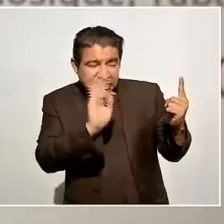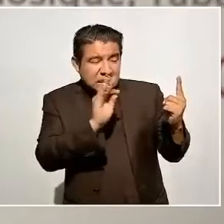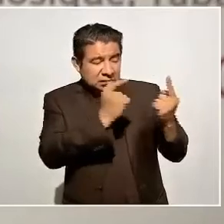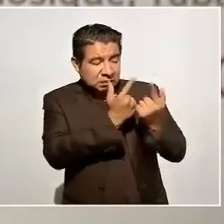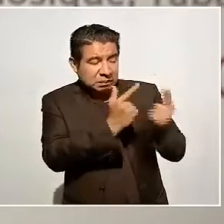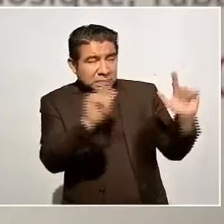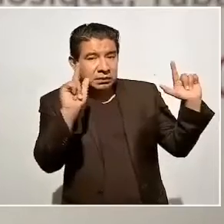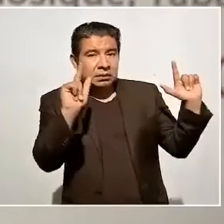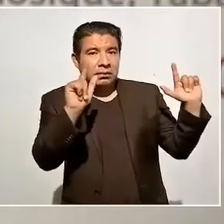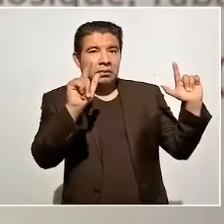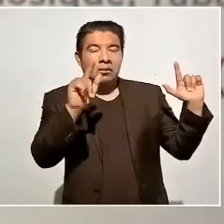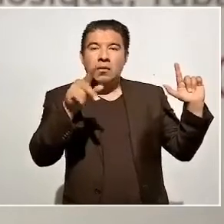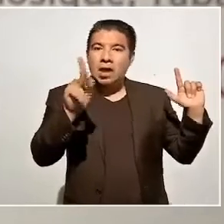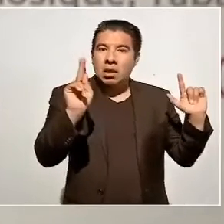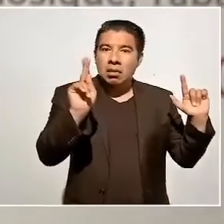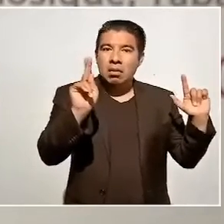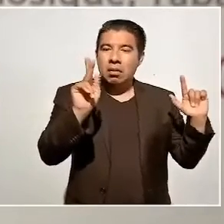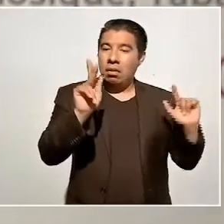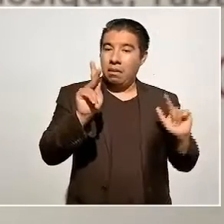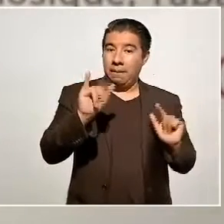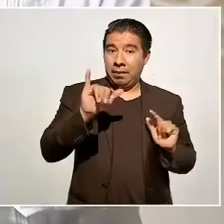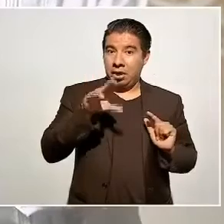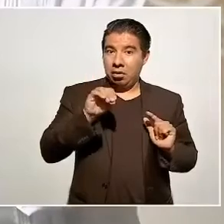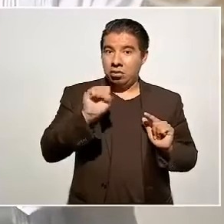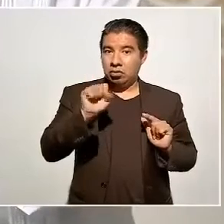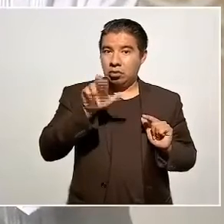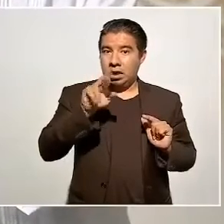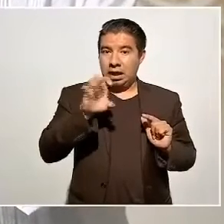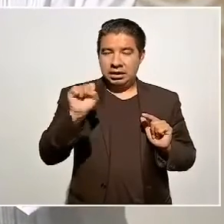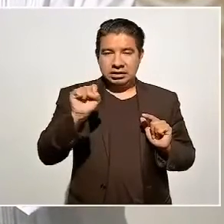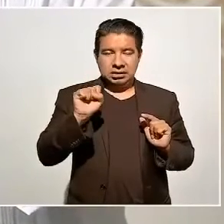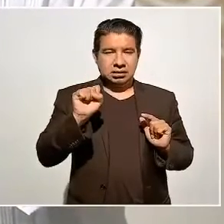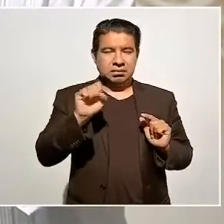pero José María Pino Suárez no.